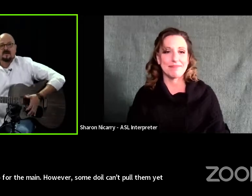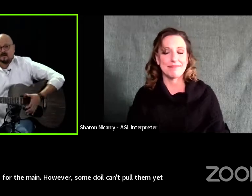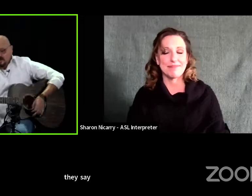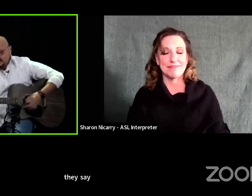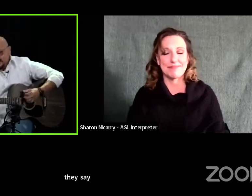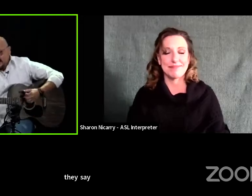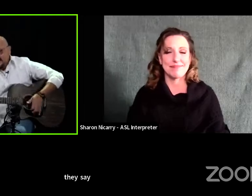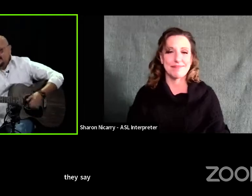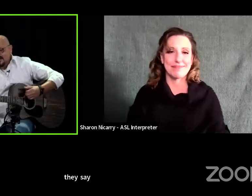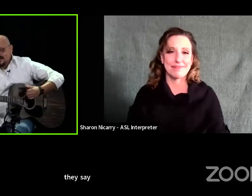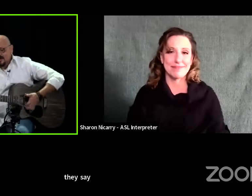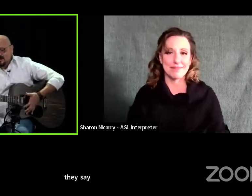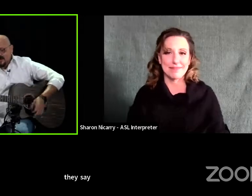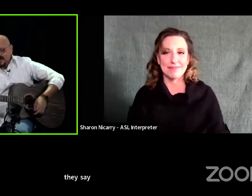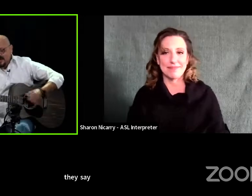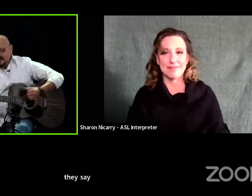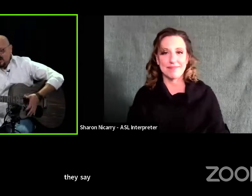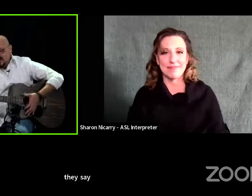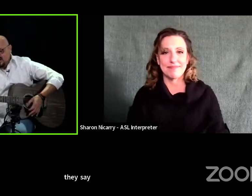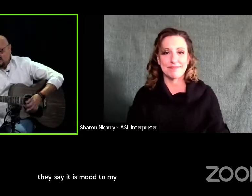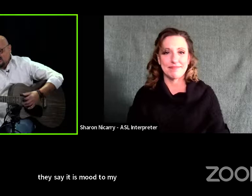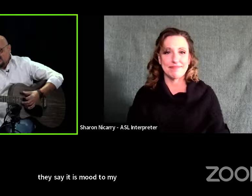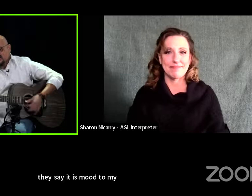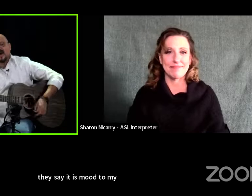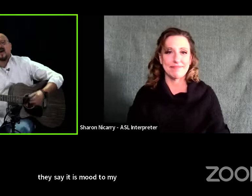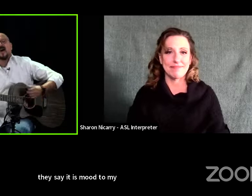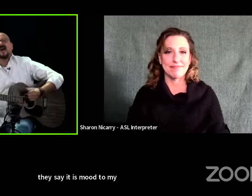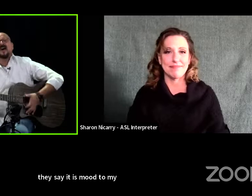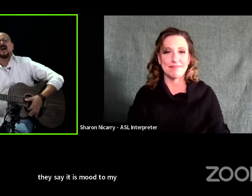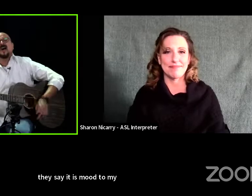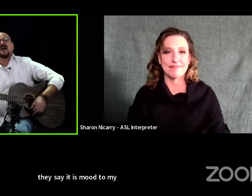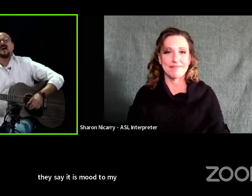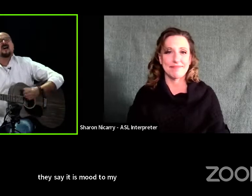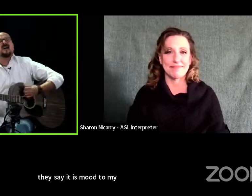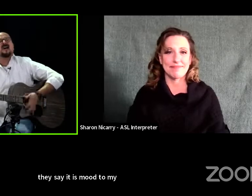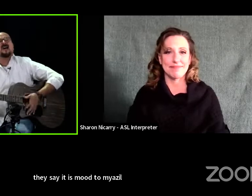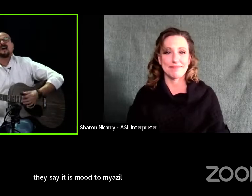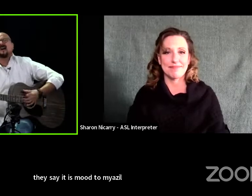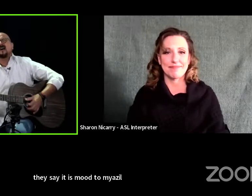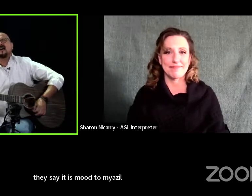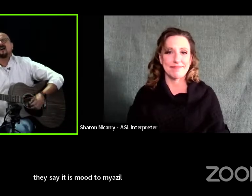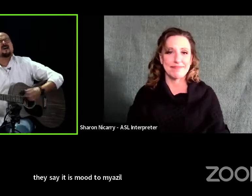atardecer. Eres mucho más de lo que yo soñé.